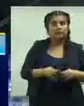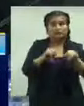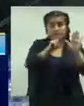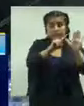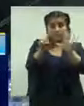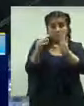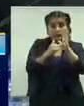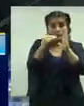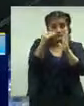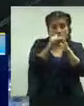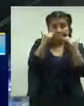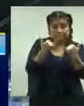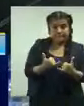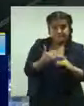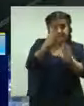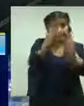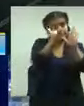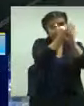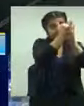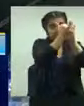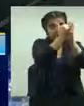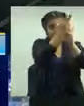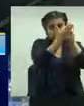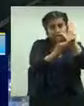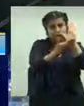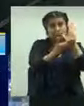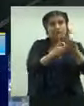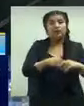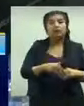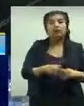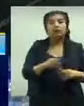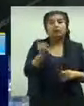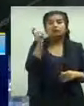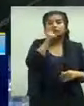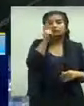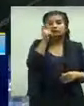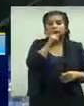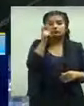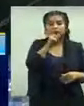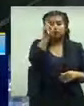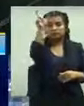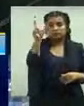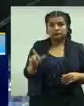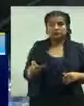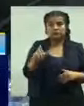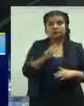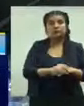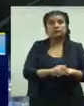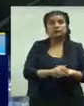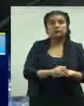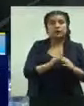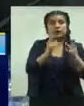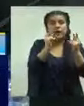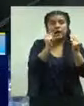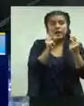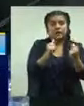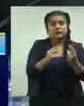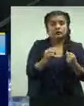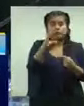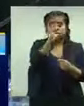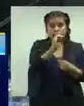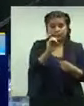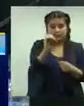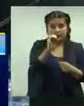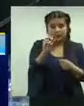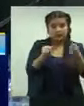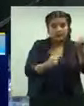600 millones que nos aparecen acá, no aparece columna acá, que es el subtotal del grupo de gasto cero, es el apoyo